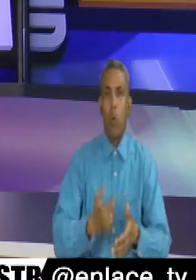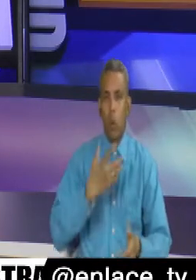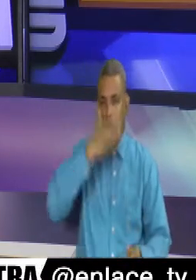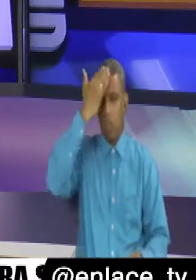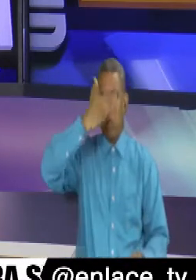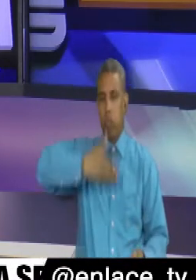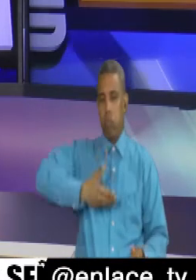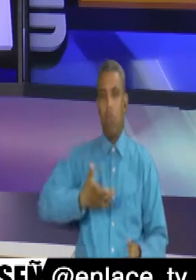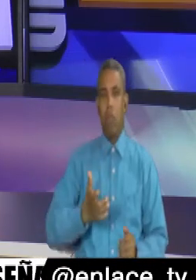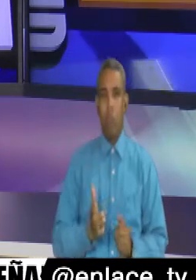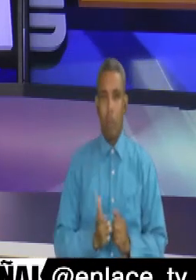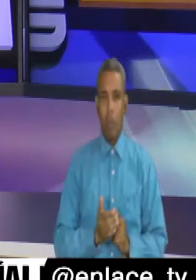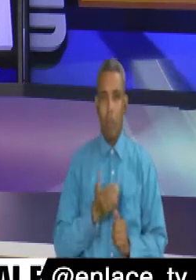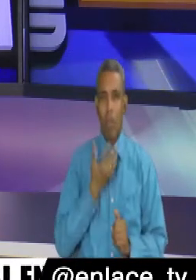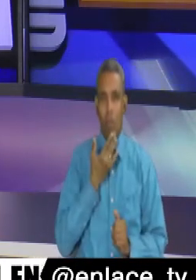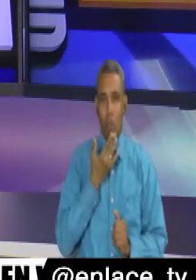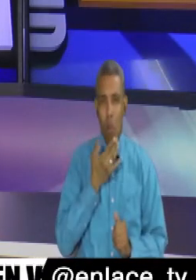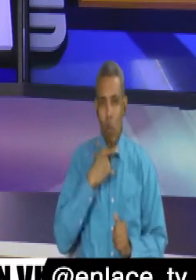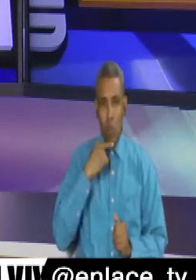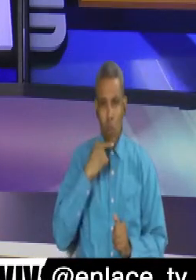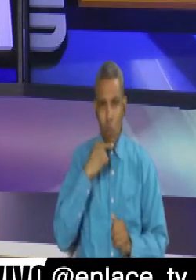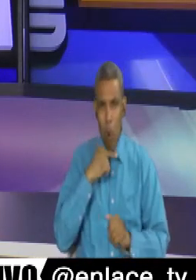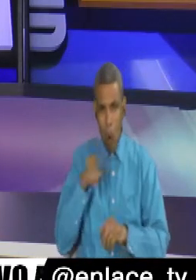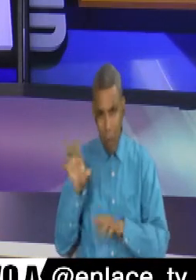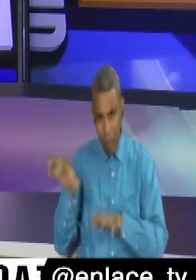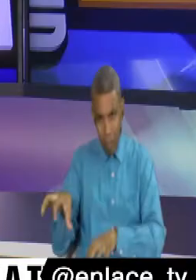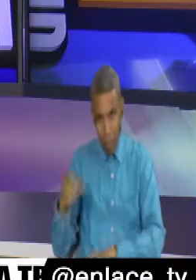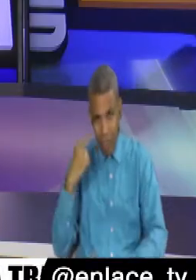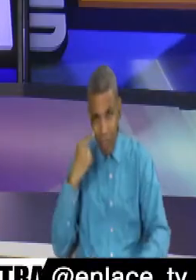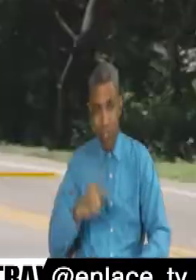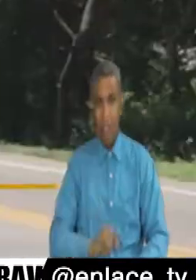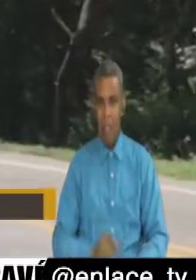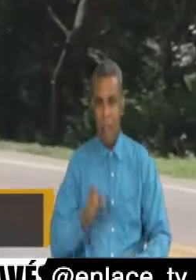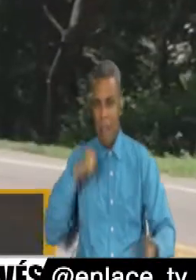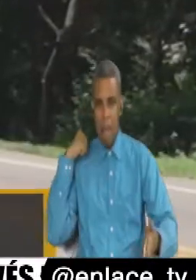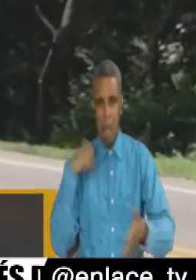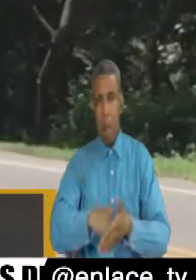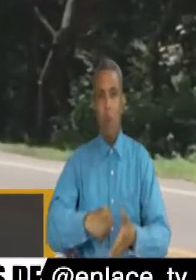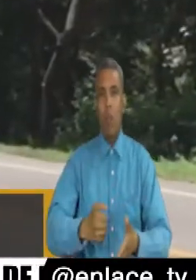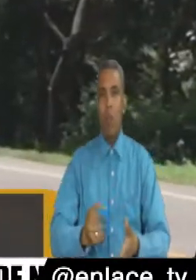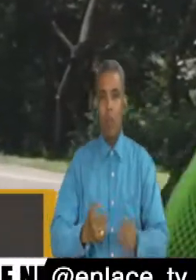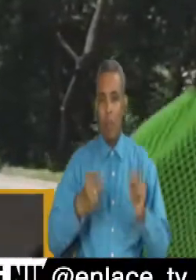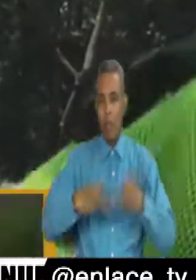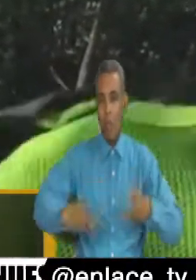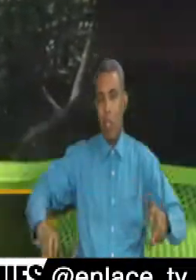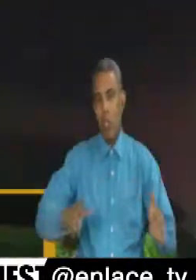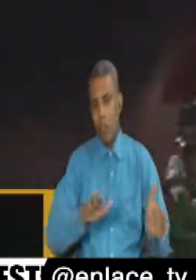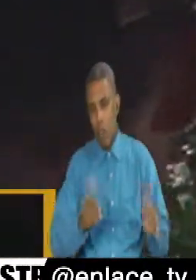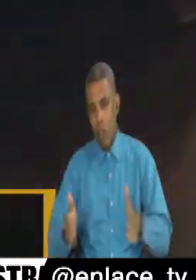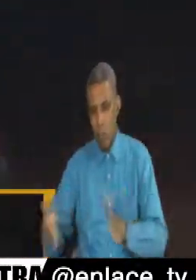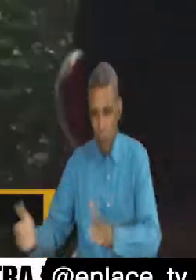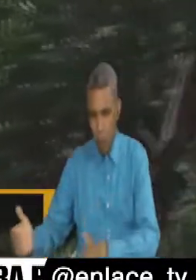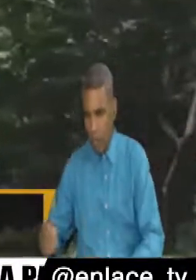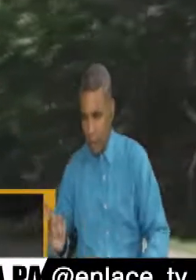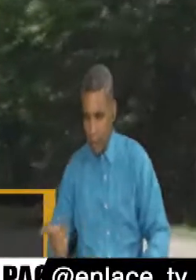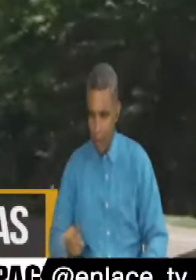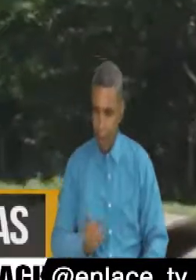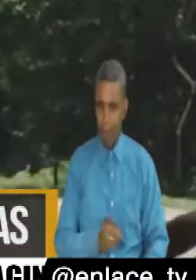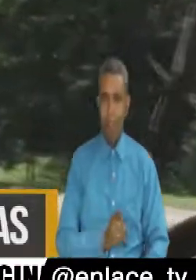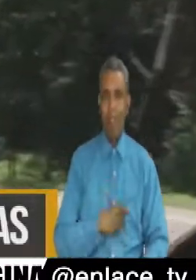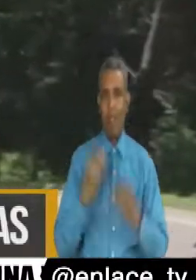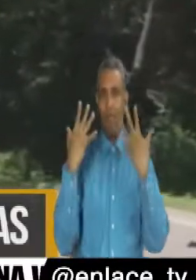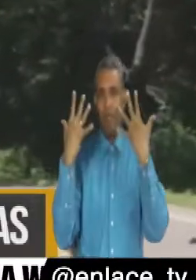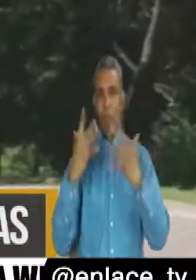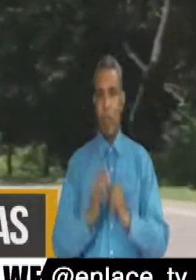empresa Cotras Magdalena y un vehículo tipo niñera. El fatal accidente se presentó aproximadamente hacia las 8 de la mañana